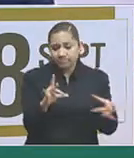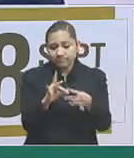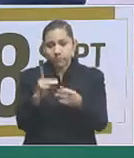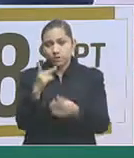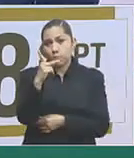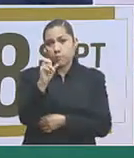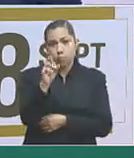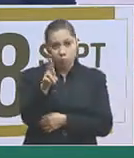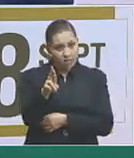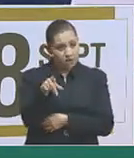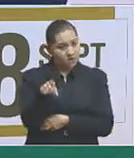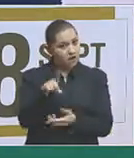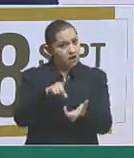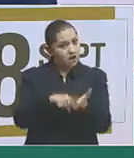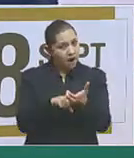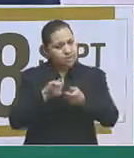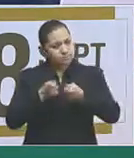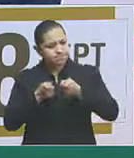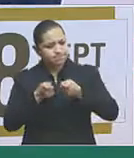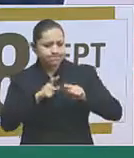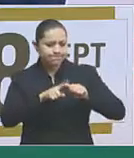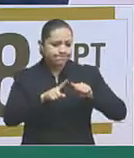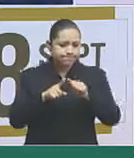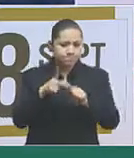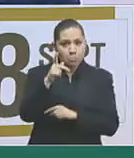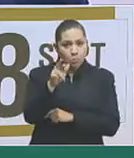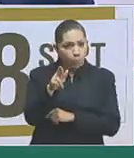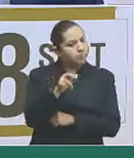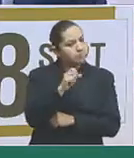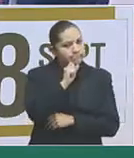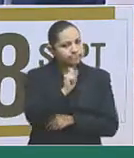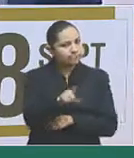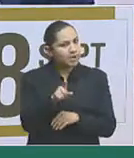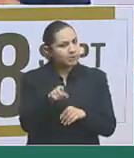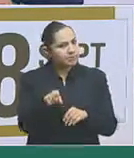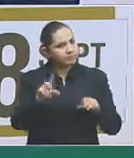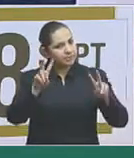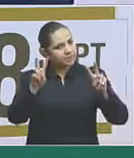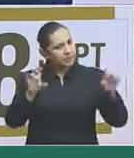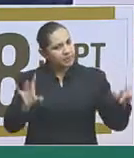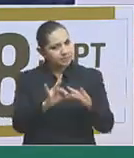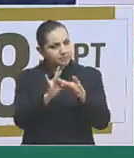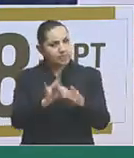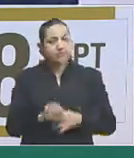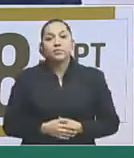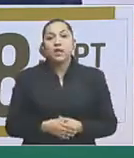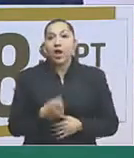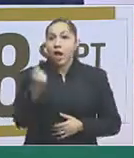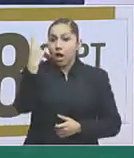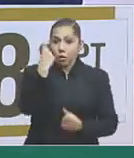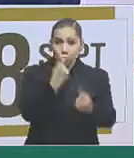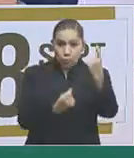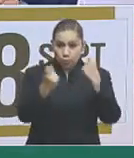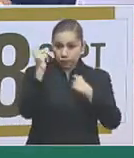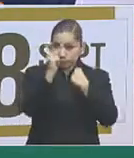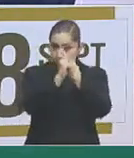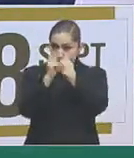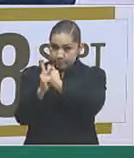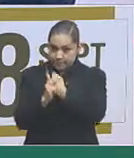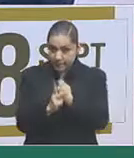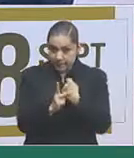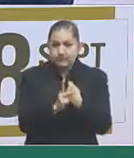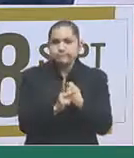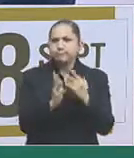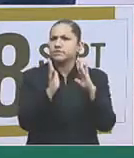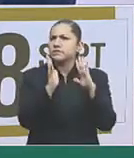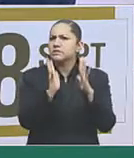y es un ejercicio de dinero algunos países de hecho ya comienzan a otorgar de facto estatus